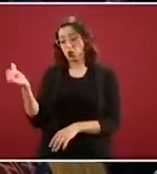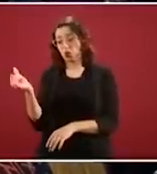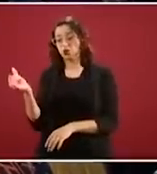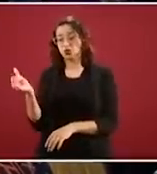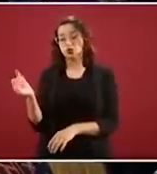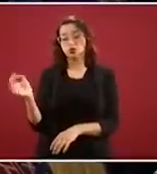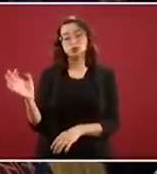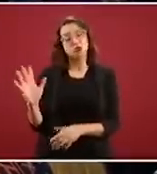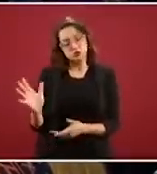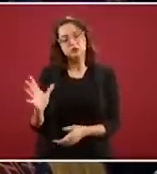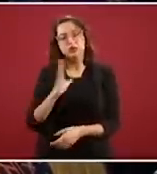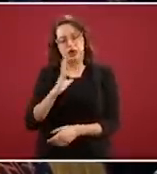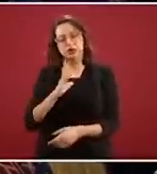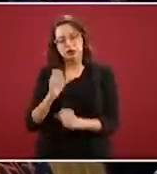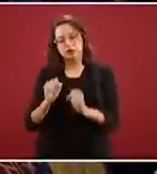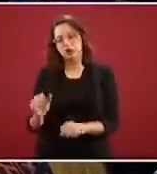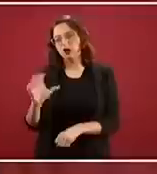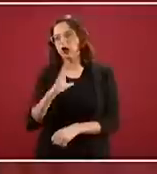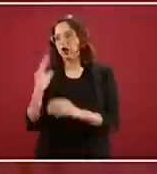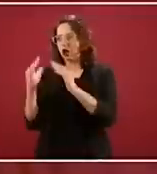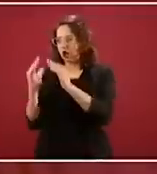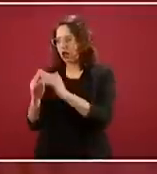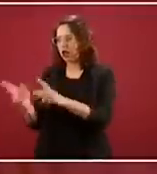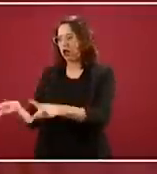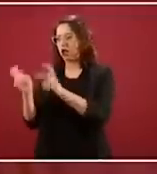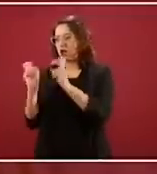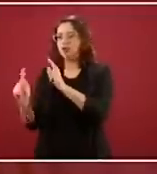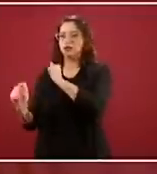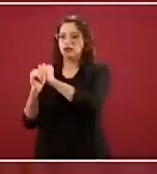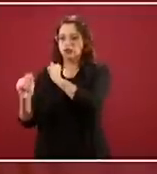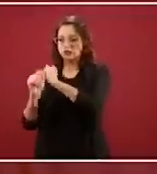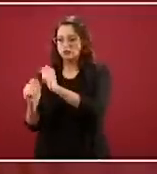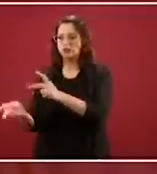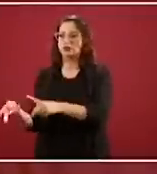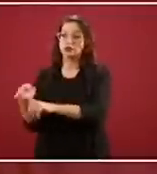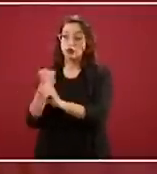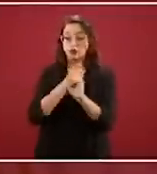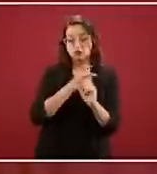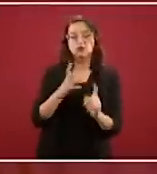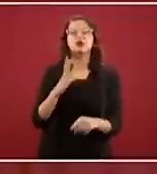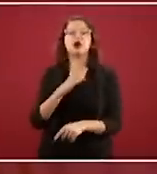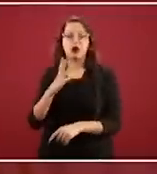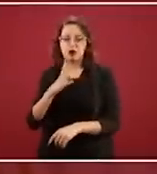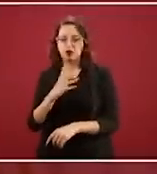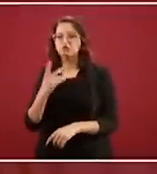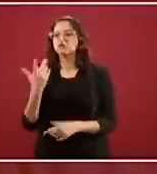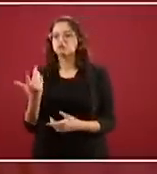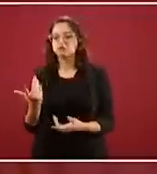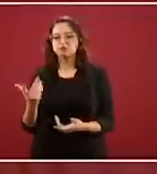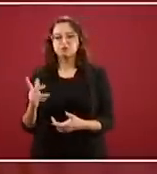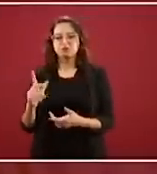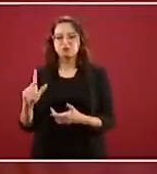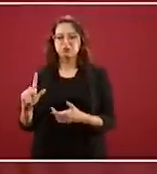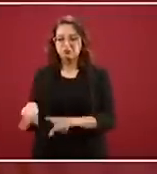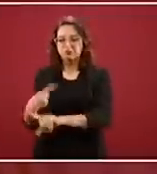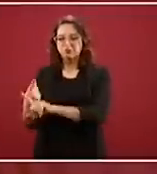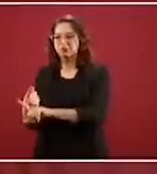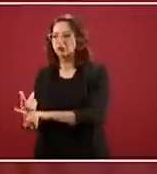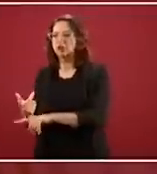cifra negra en robo a casa habitación, robo de transporte, en secuestros, en